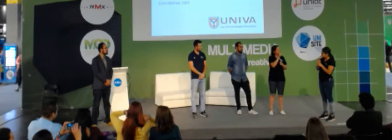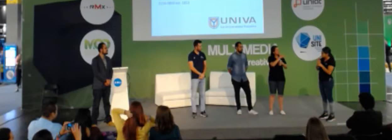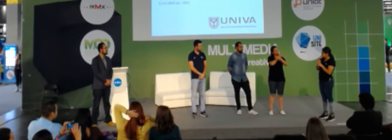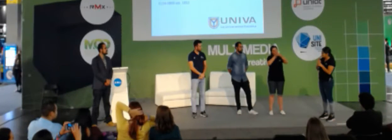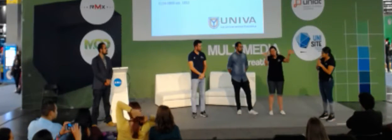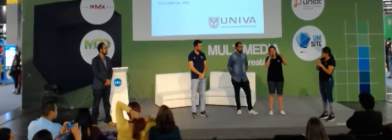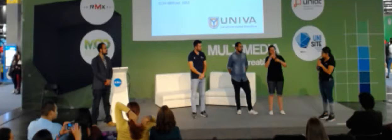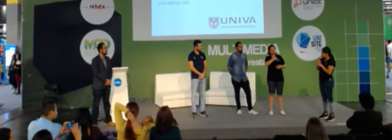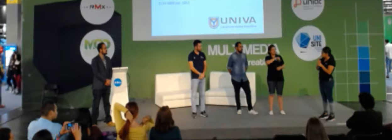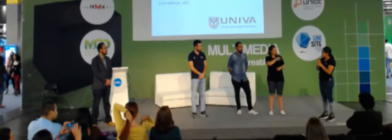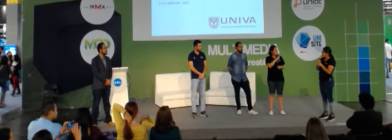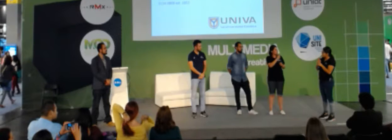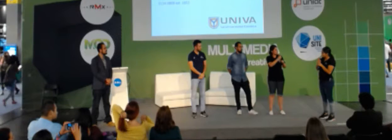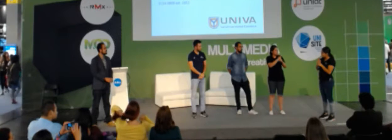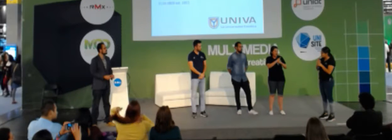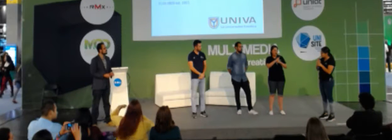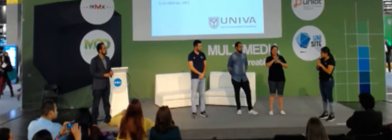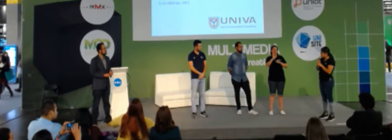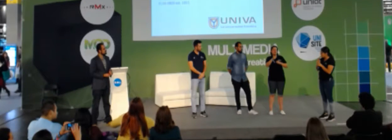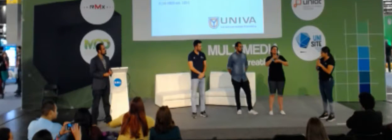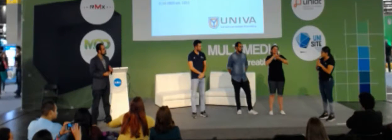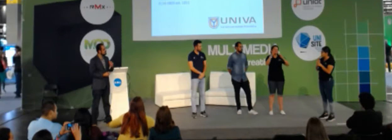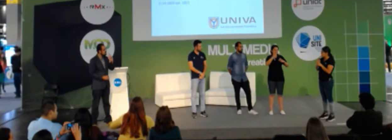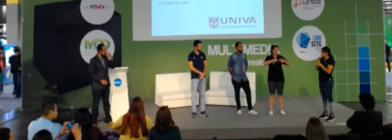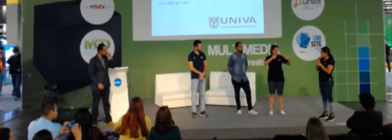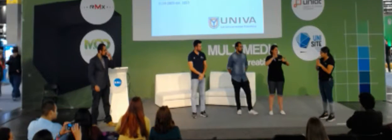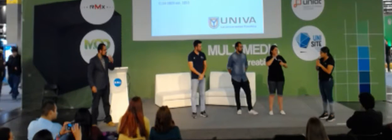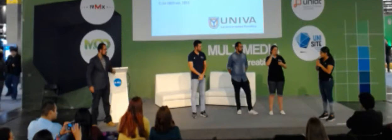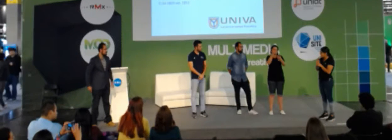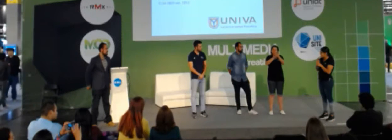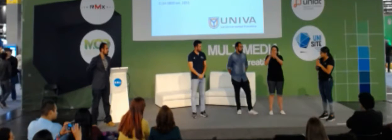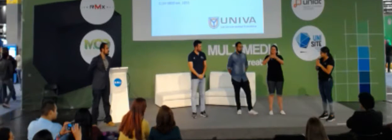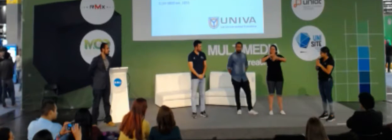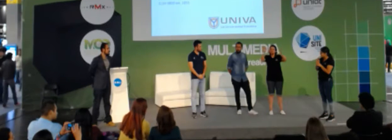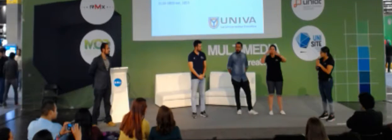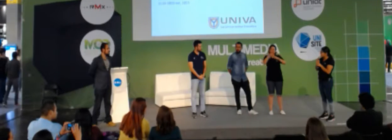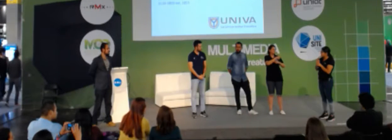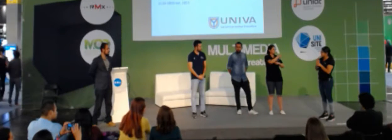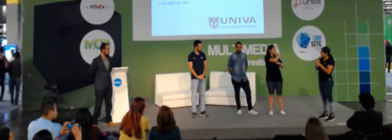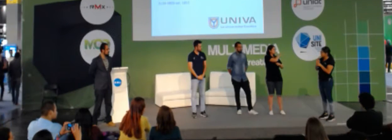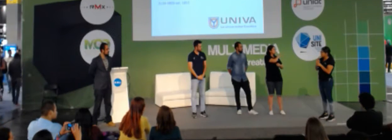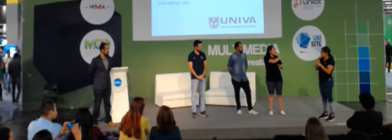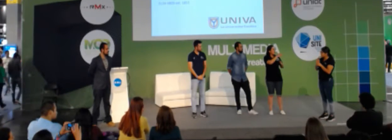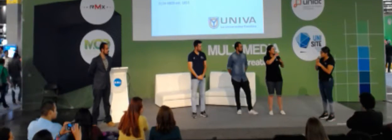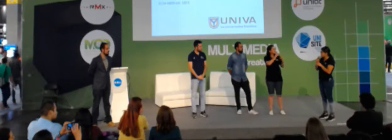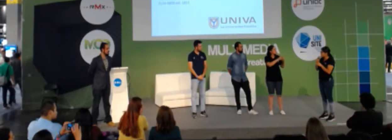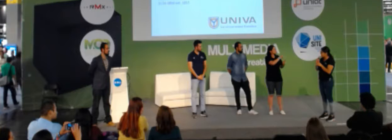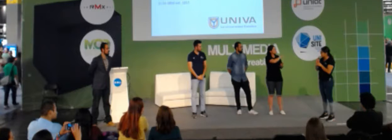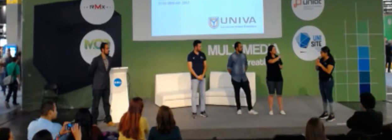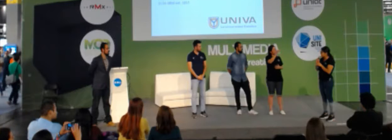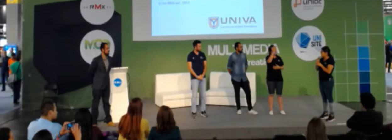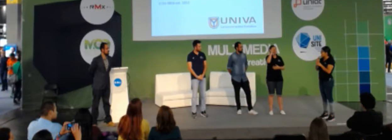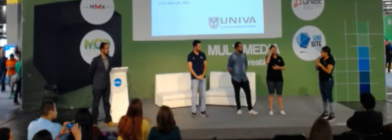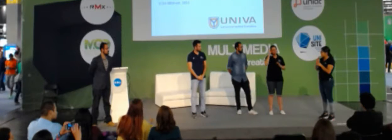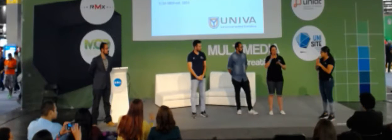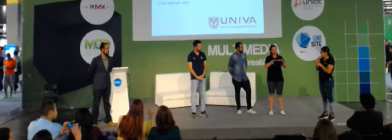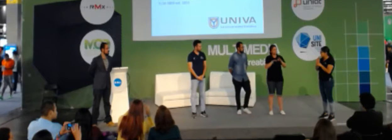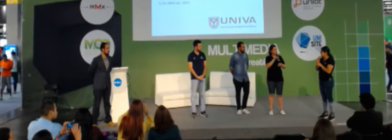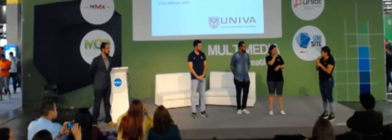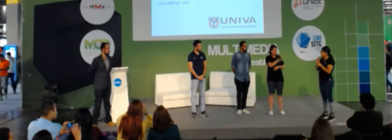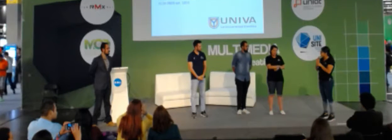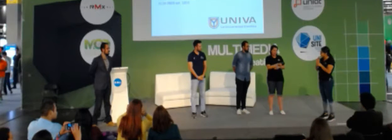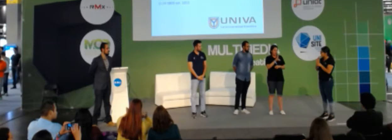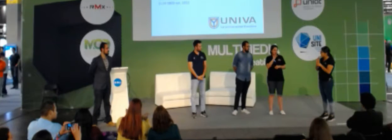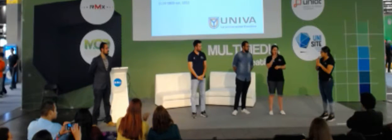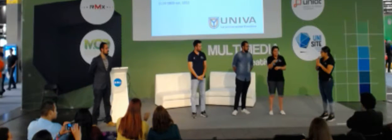directivos de la asociación, haciendo difusión del trabajo que estamos haciendo, estamos rompiendo las barreras, es difícil